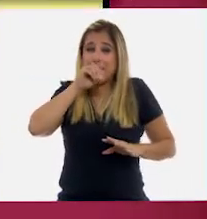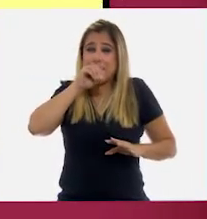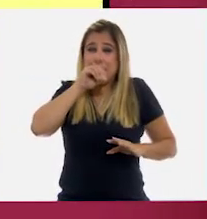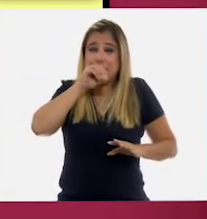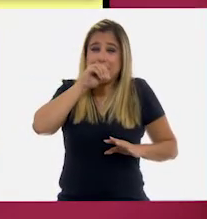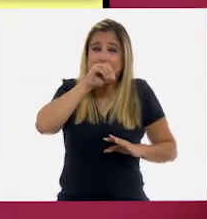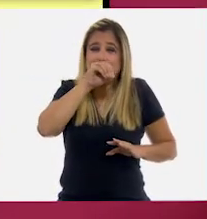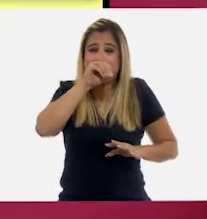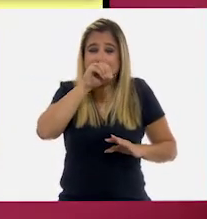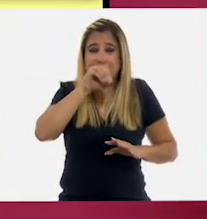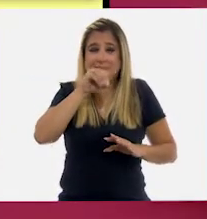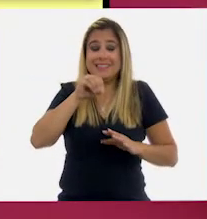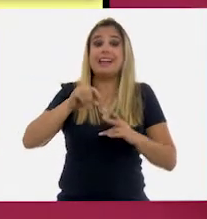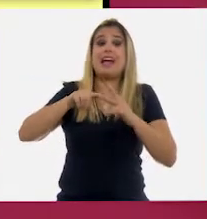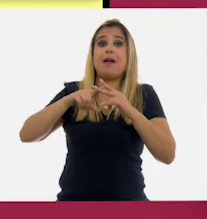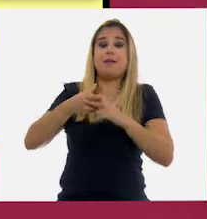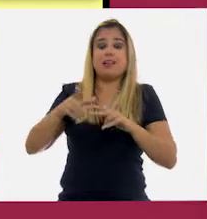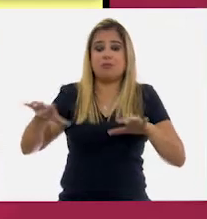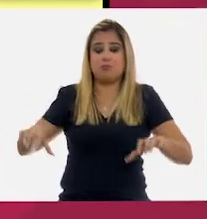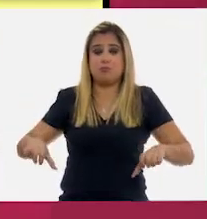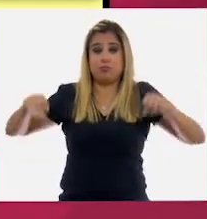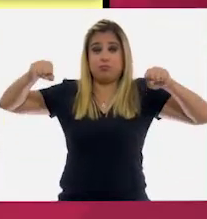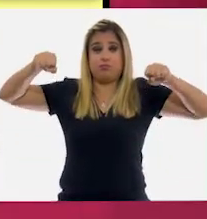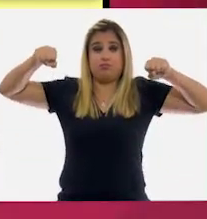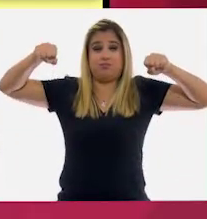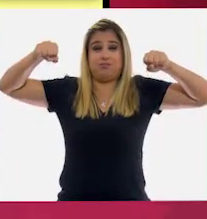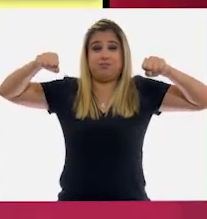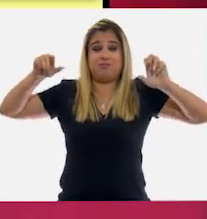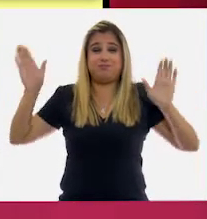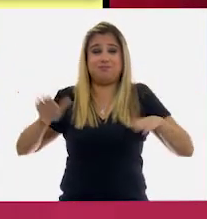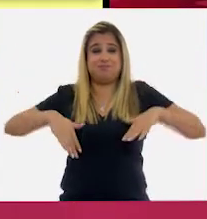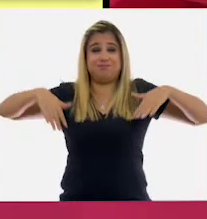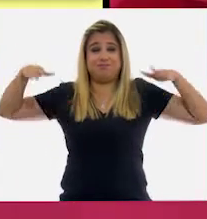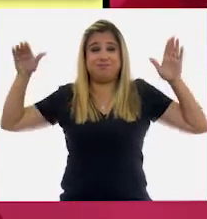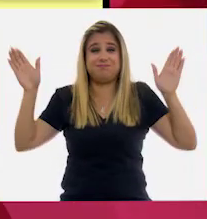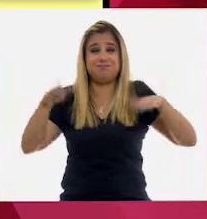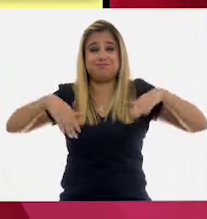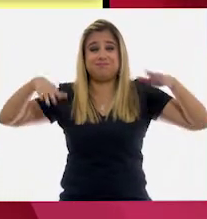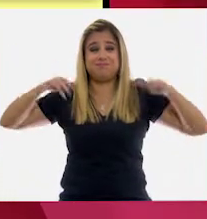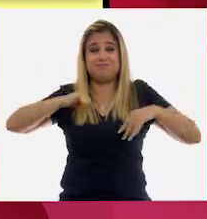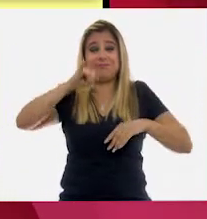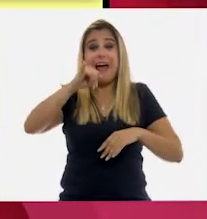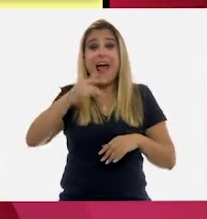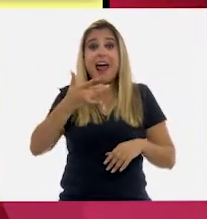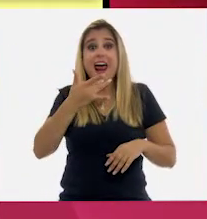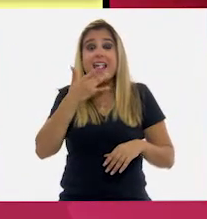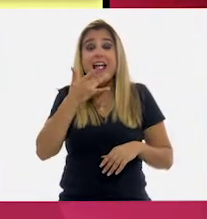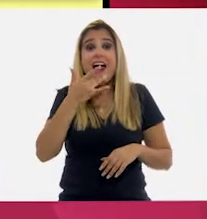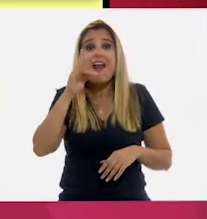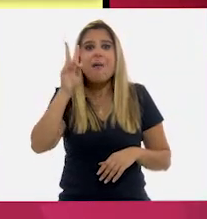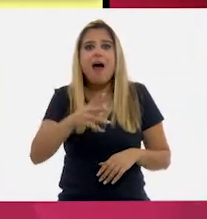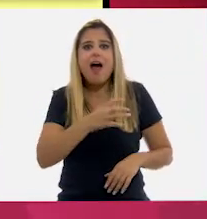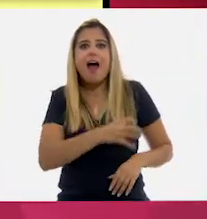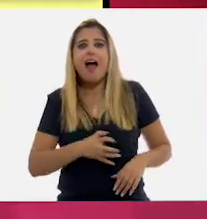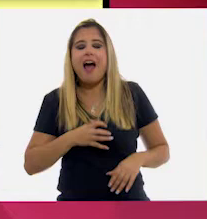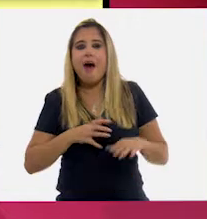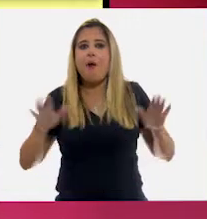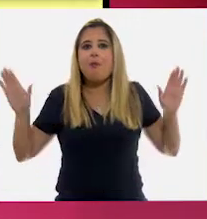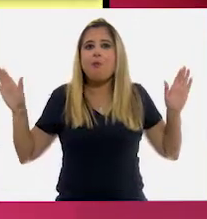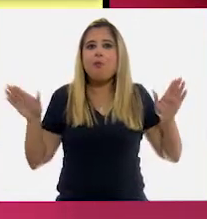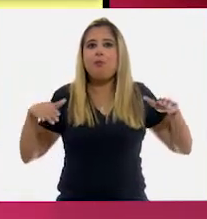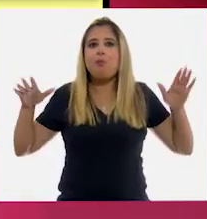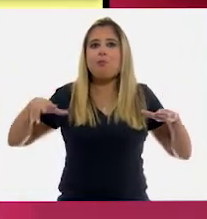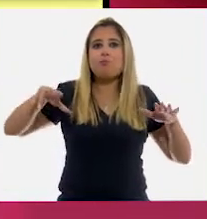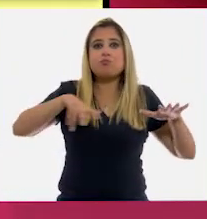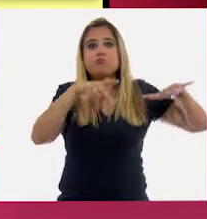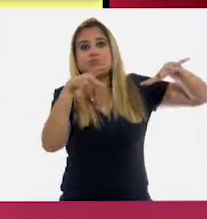caigas». Empezaron a volar. Volaron mucho. La rana estaba muy contenta porque volaba.